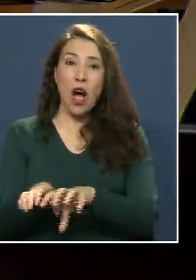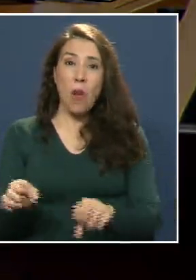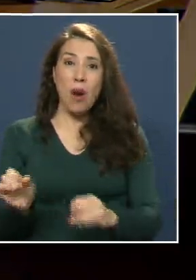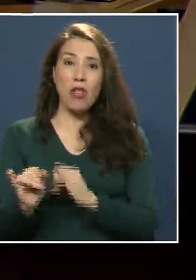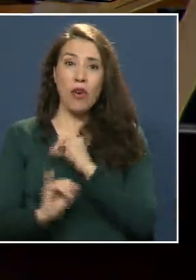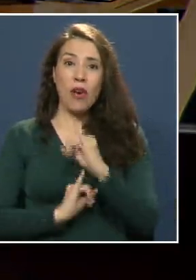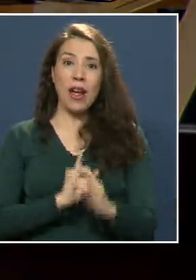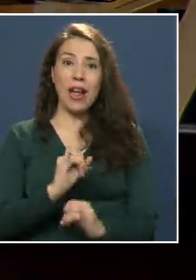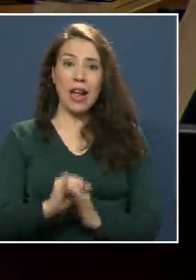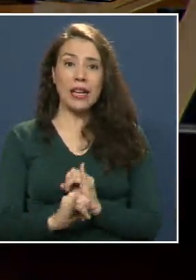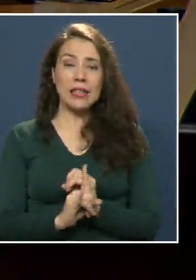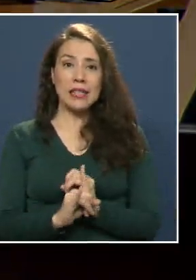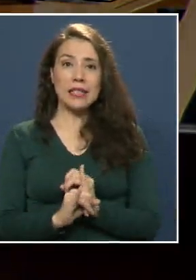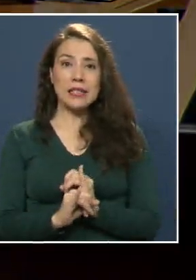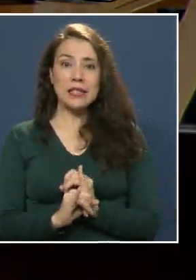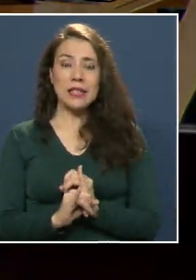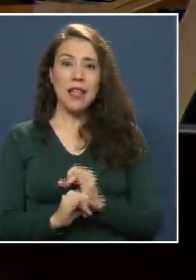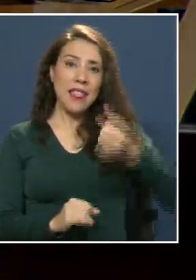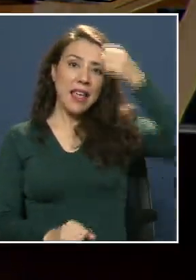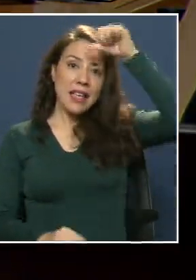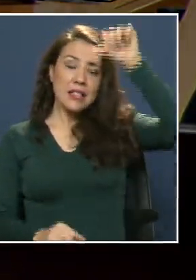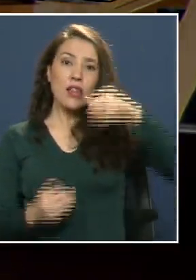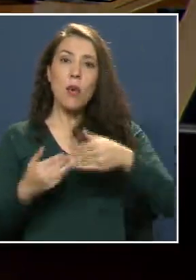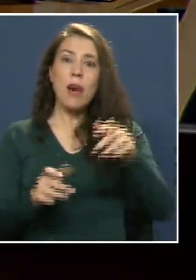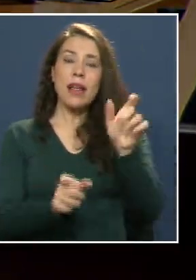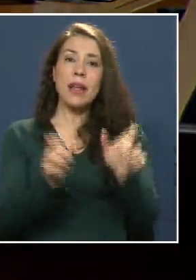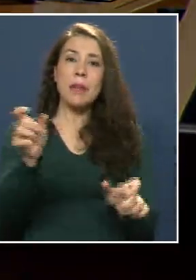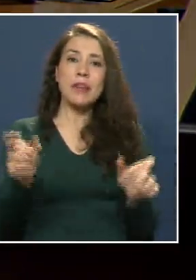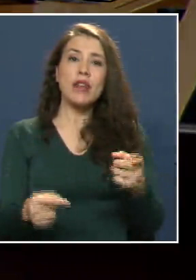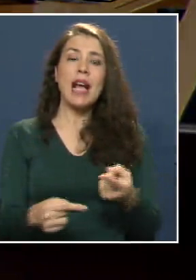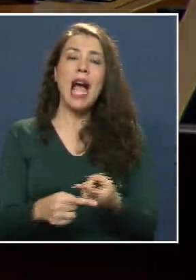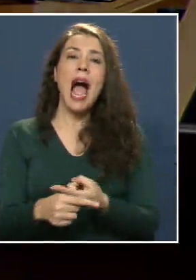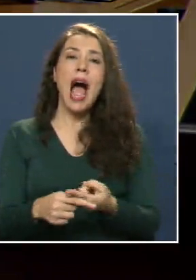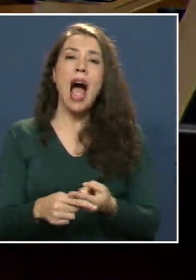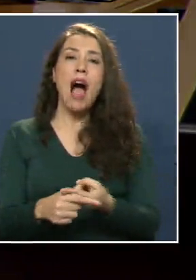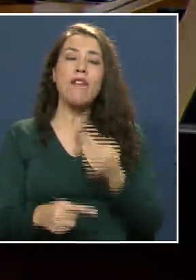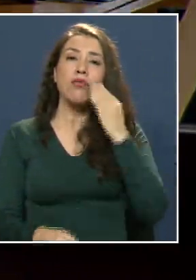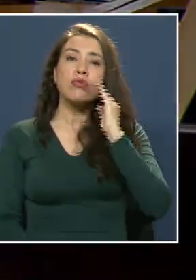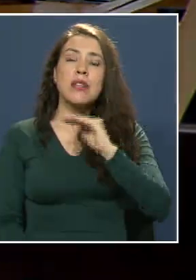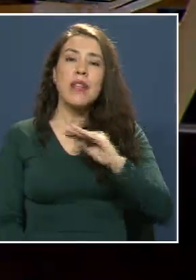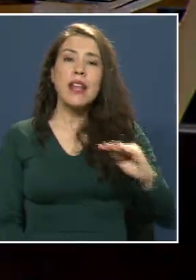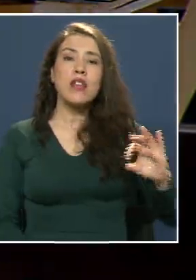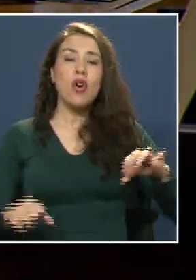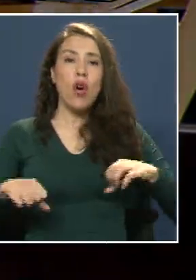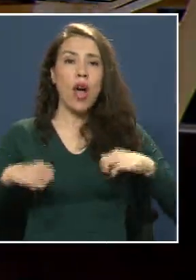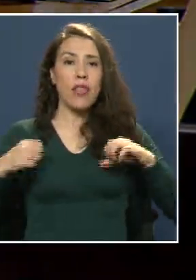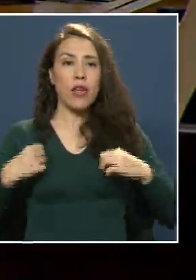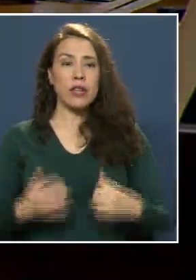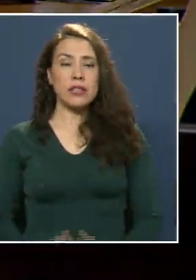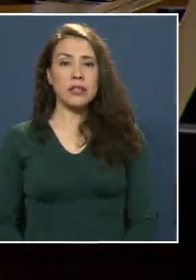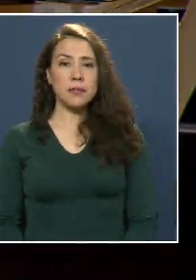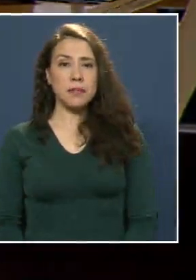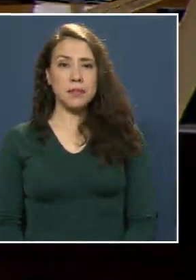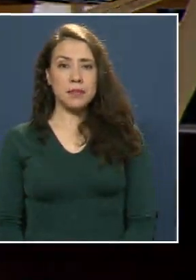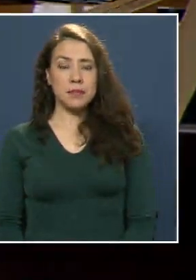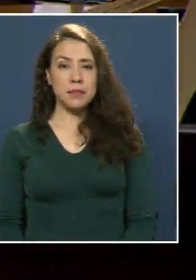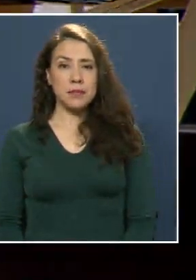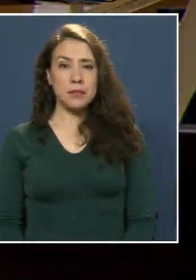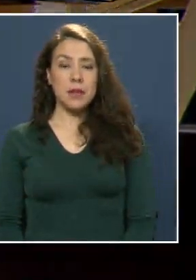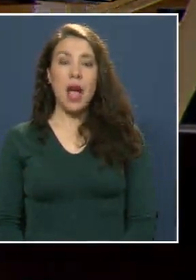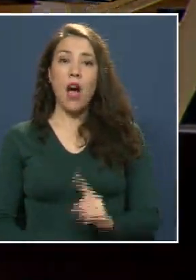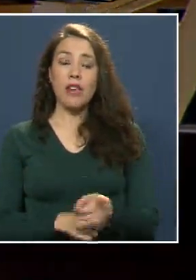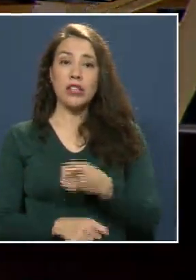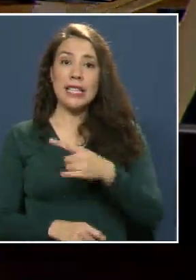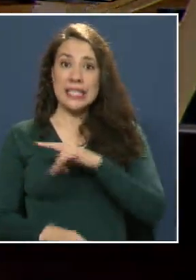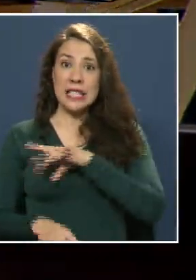internacional de perseguir a todo aquel que abuse de un niño, niña o adolescente. Esa obligación la